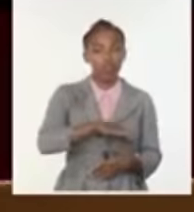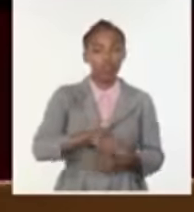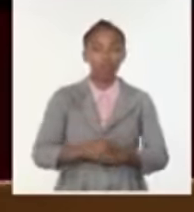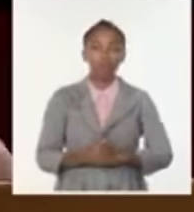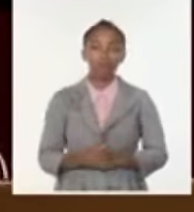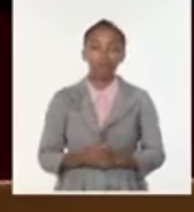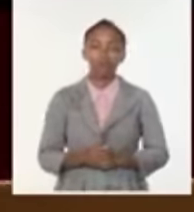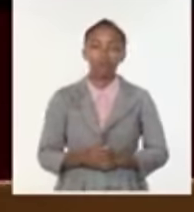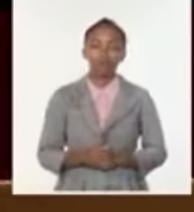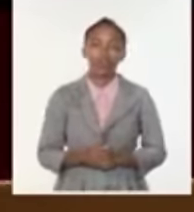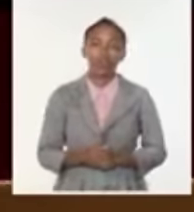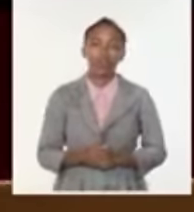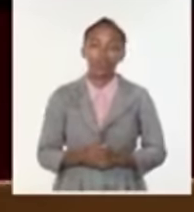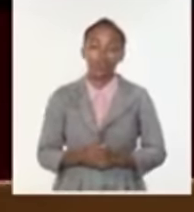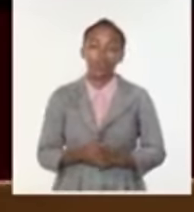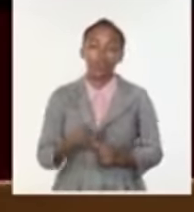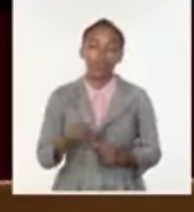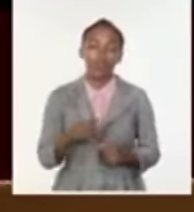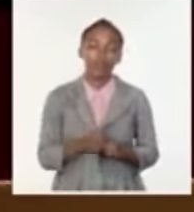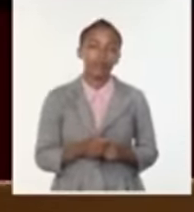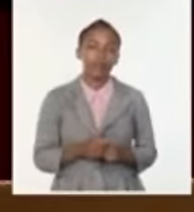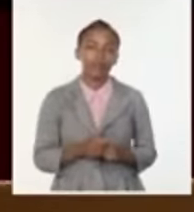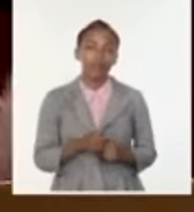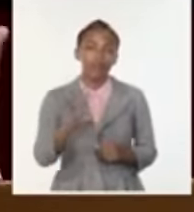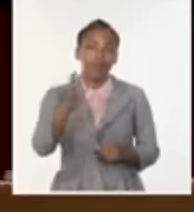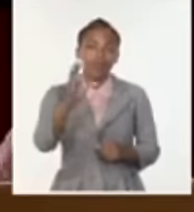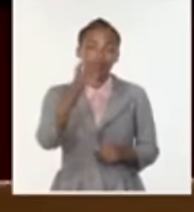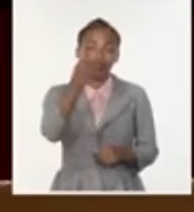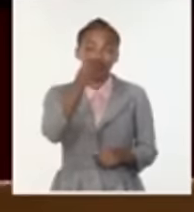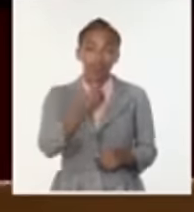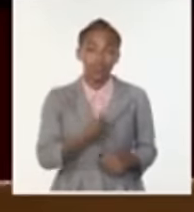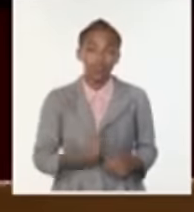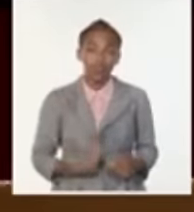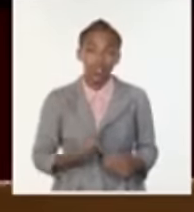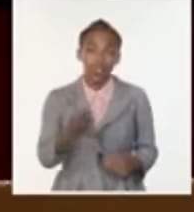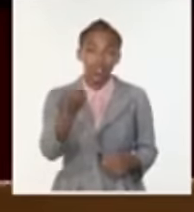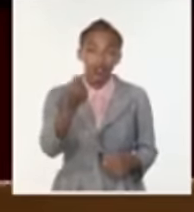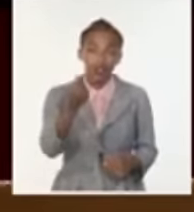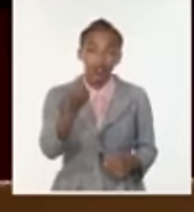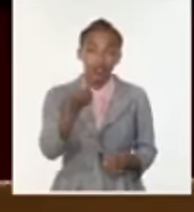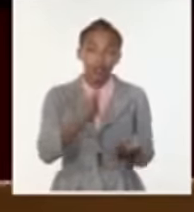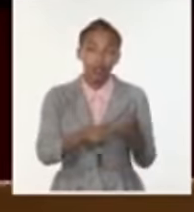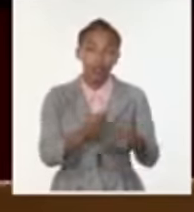Y entonces, también las cuentas personales asociadas al titular del negocio